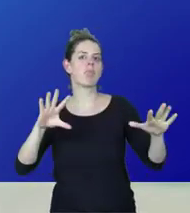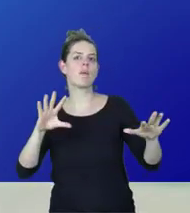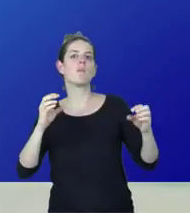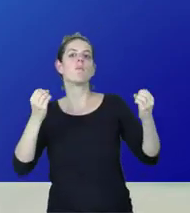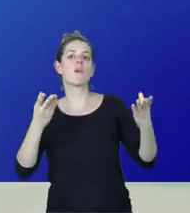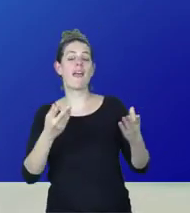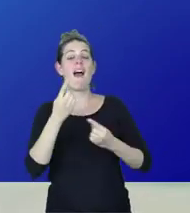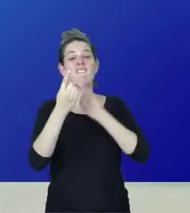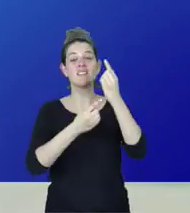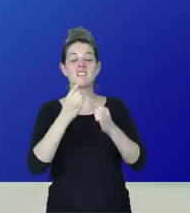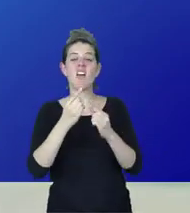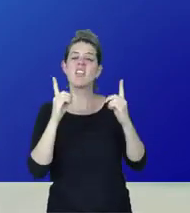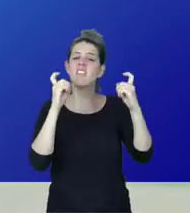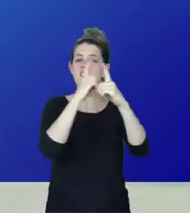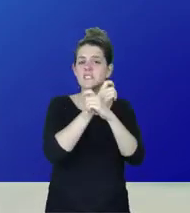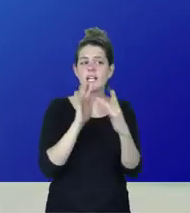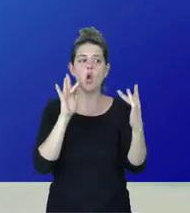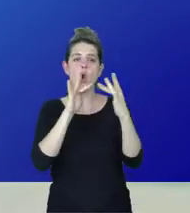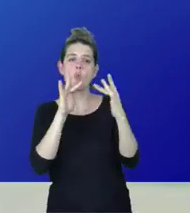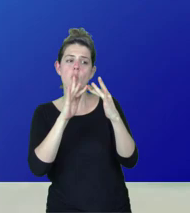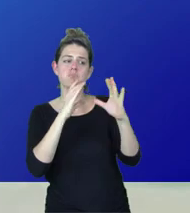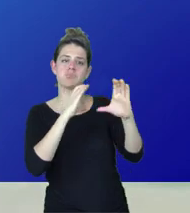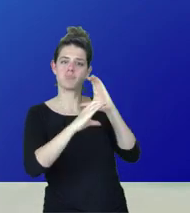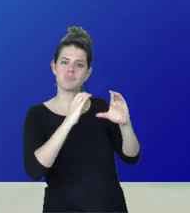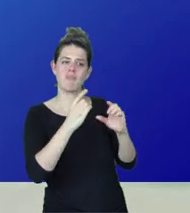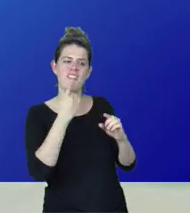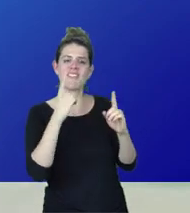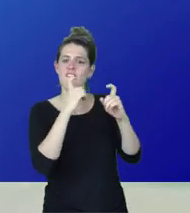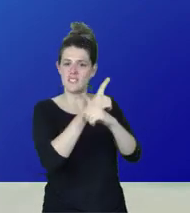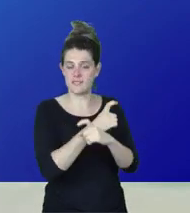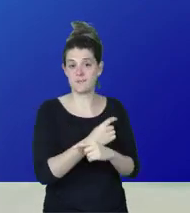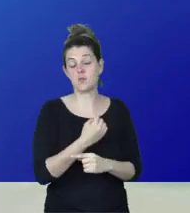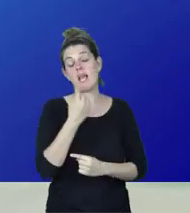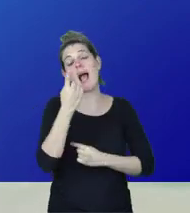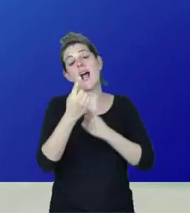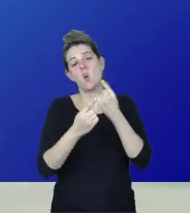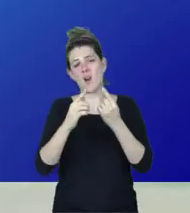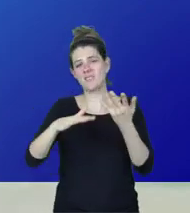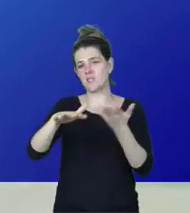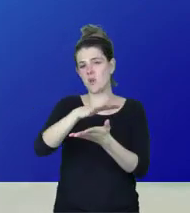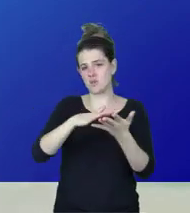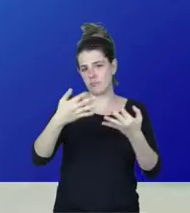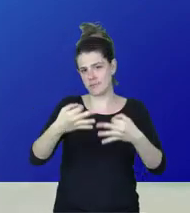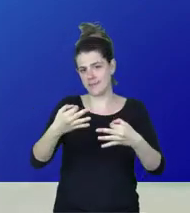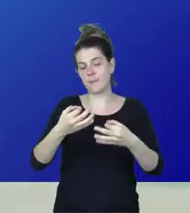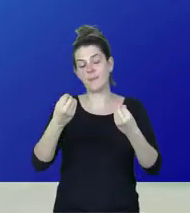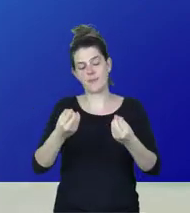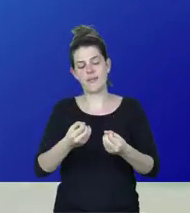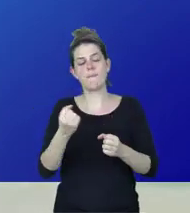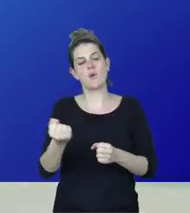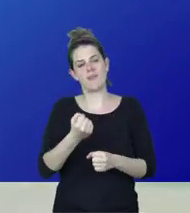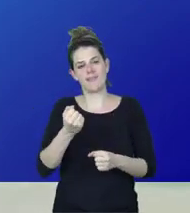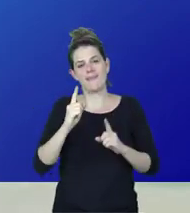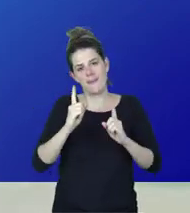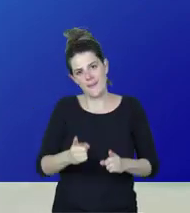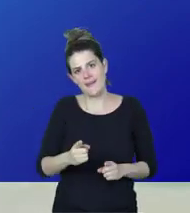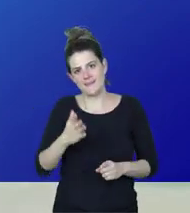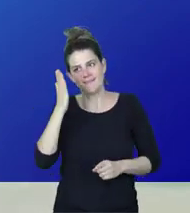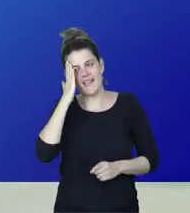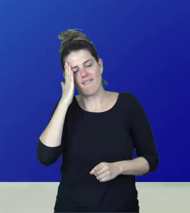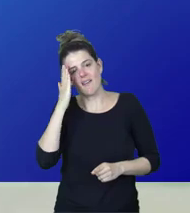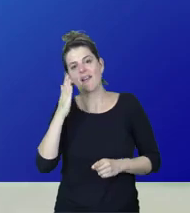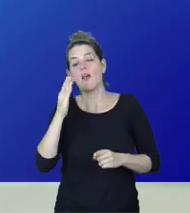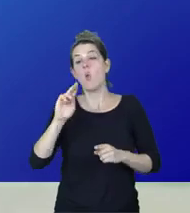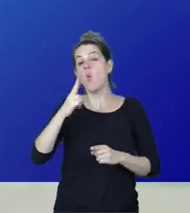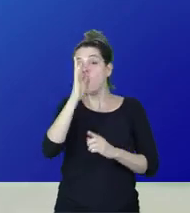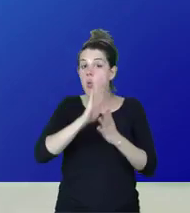difícil poder contactarse con ellos y en algunas situaciones puntualmente, en esto tenemos que ver que la variedad que hay